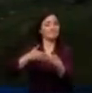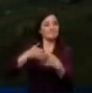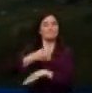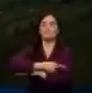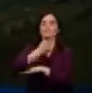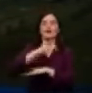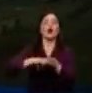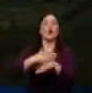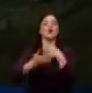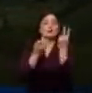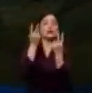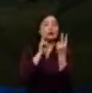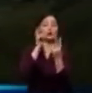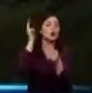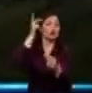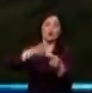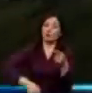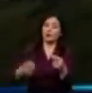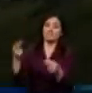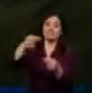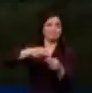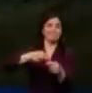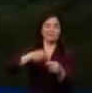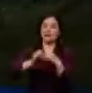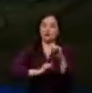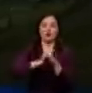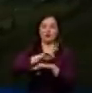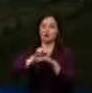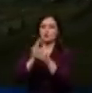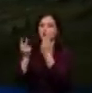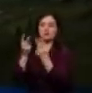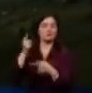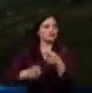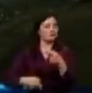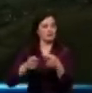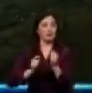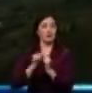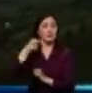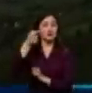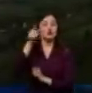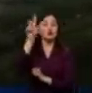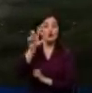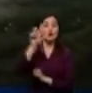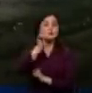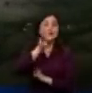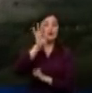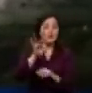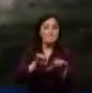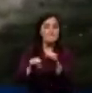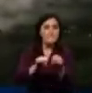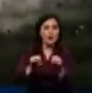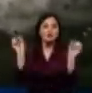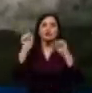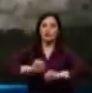de hoy a la visita de turistas nacionales e internacionales hasta el próximo lunes 29 de mayo. Cerrado